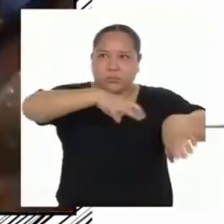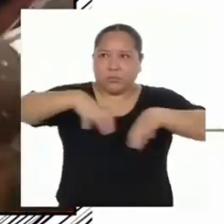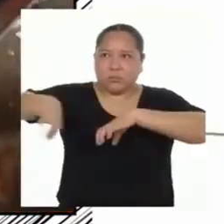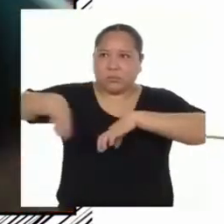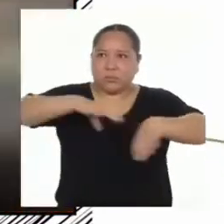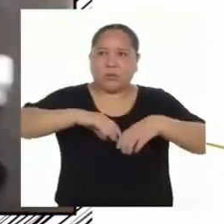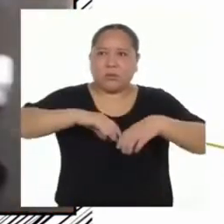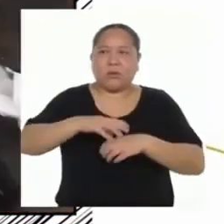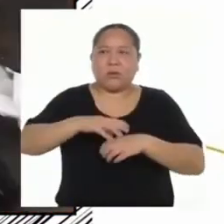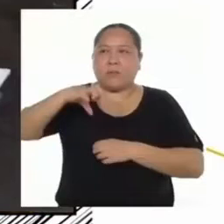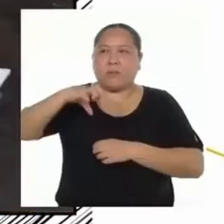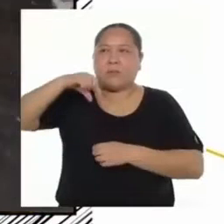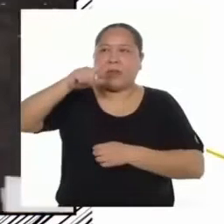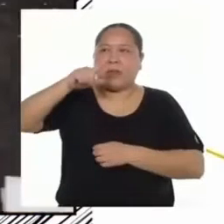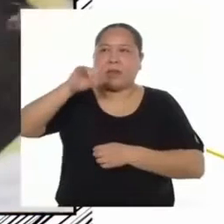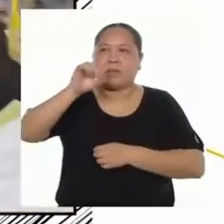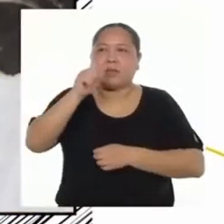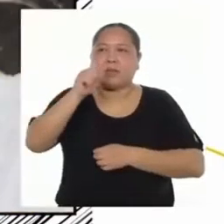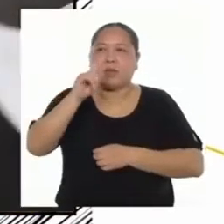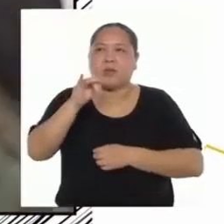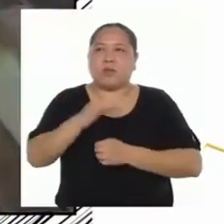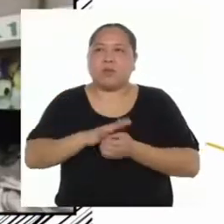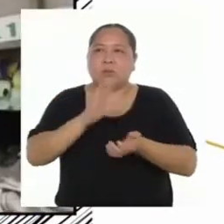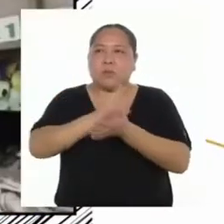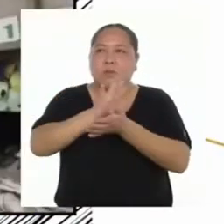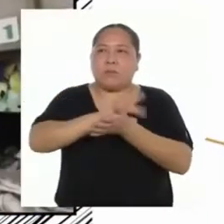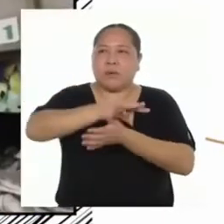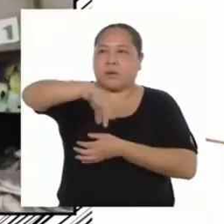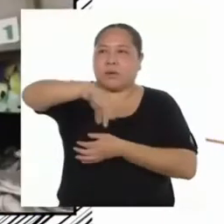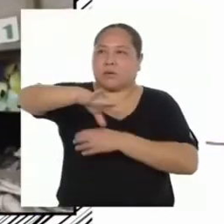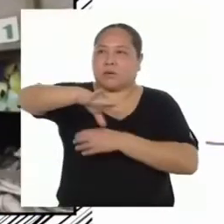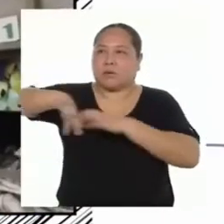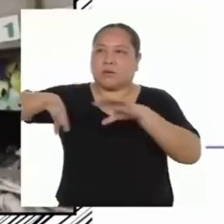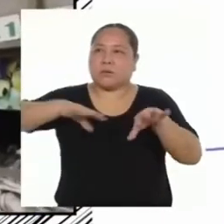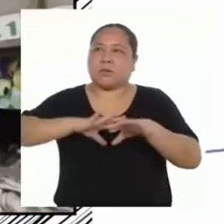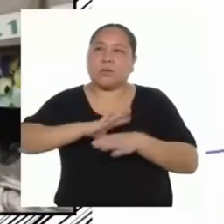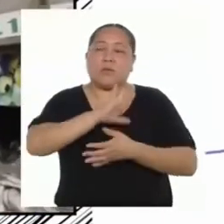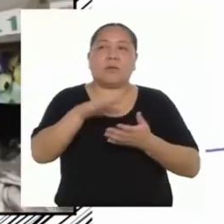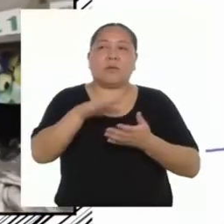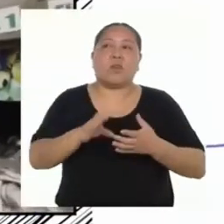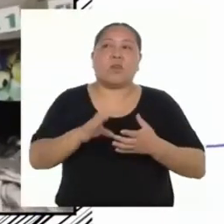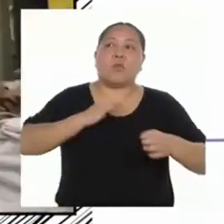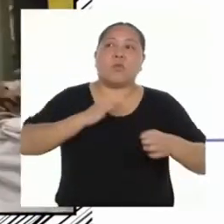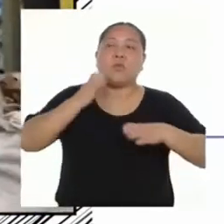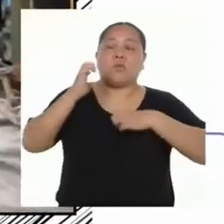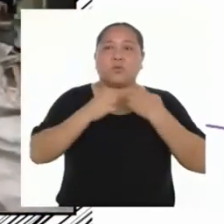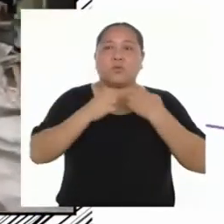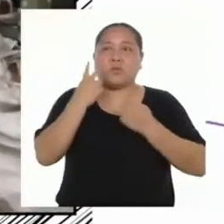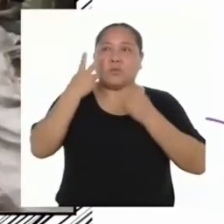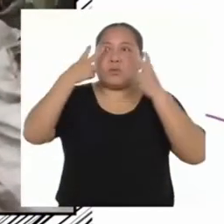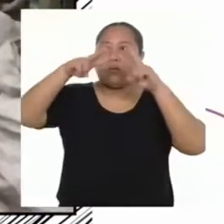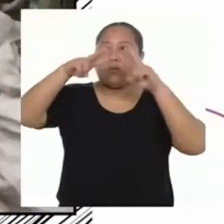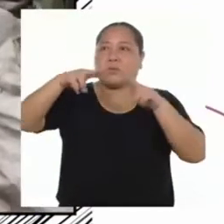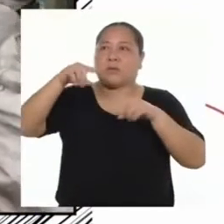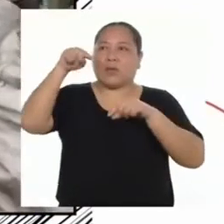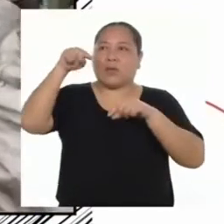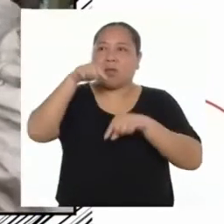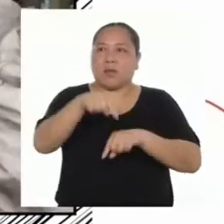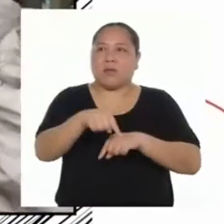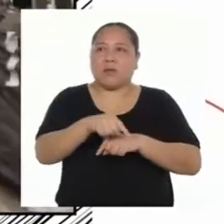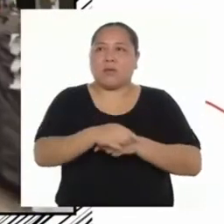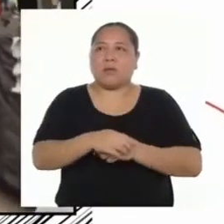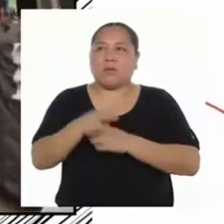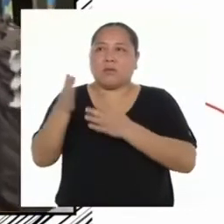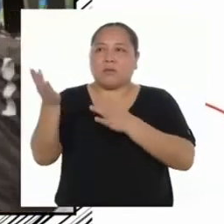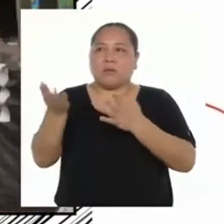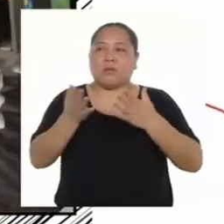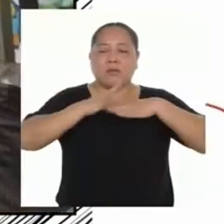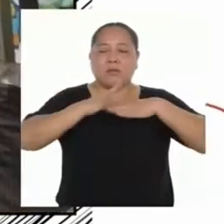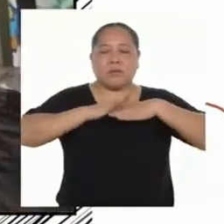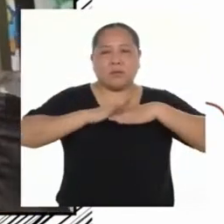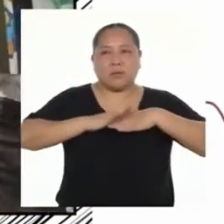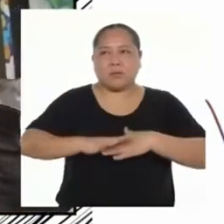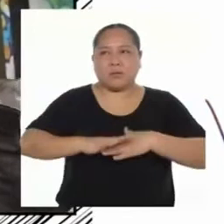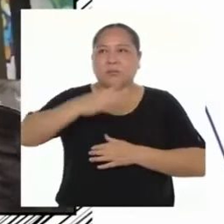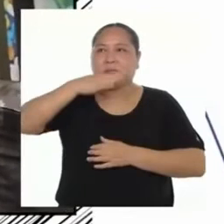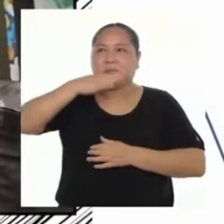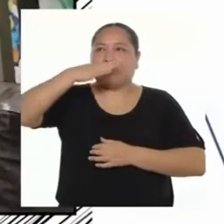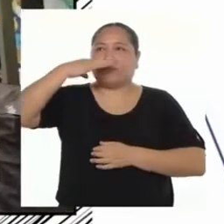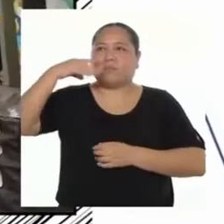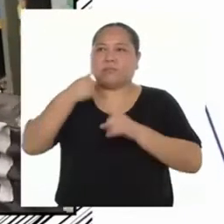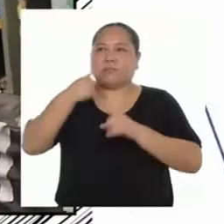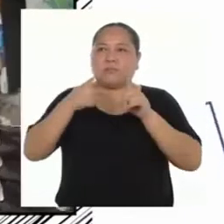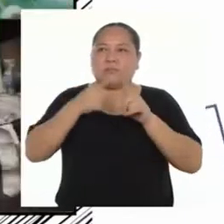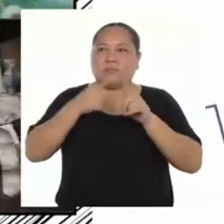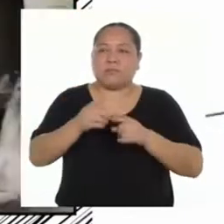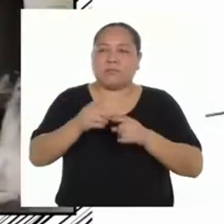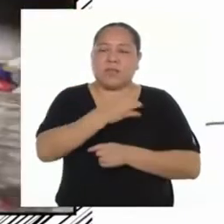separando. Plásticos a un lado, latas al otro, papeles a otro lado. Luego de toda la emoción que hemos vivido arriba, aquí abajo llega la calma. Huele